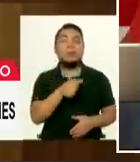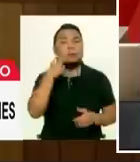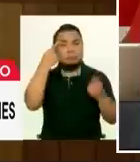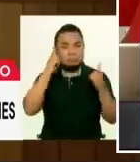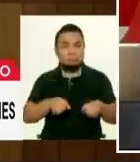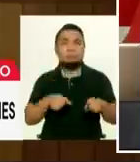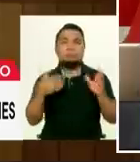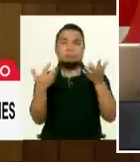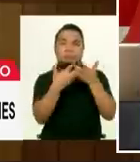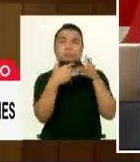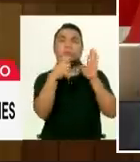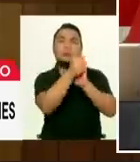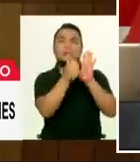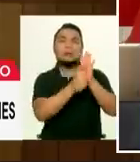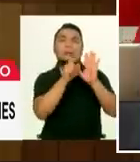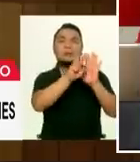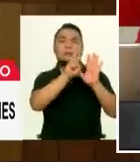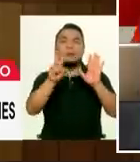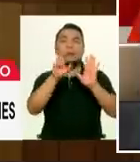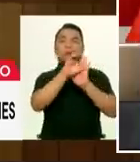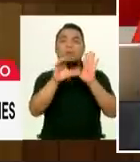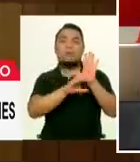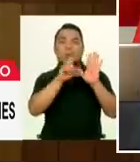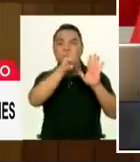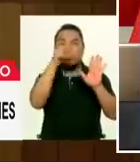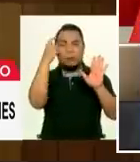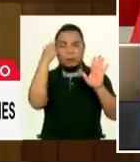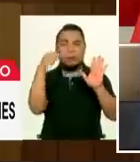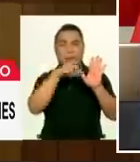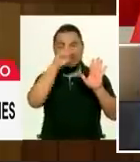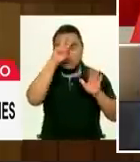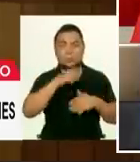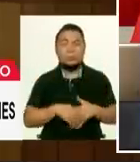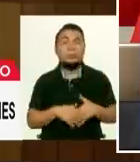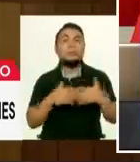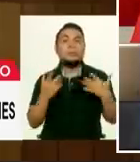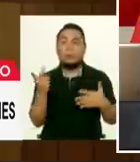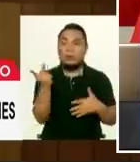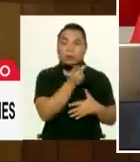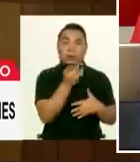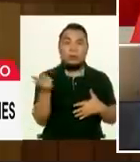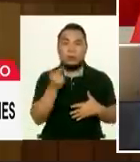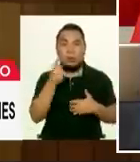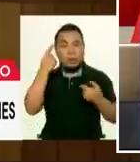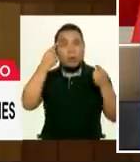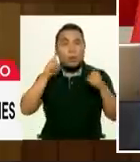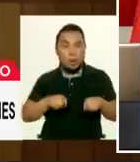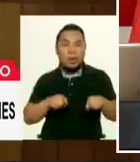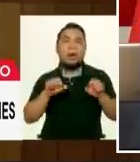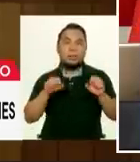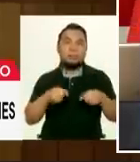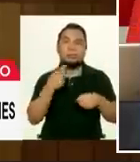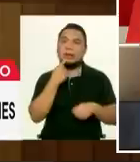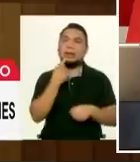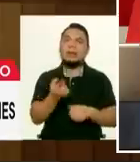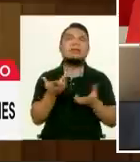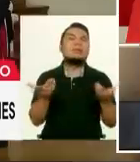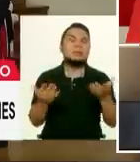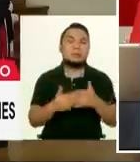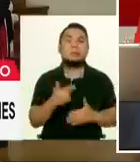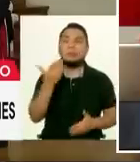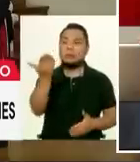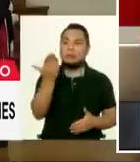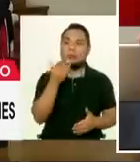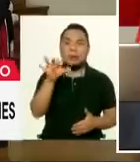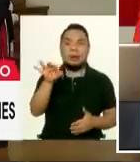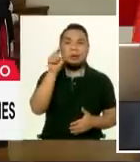Pacheco, que es procurador las anticorrupción. Las fuentes de información son fuentes de información creíbles. Yo cuestiono entonces, a Pacheco, pero déjame